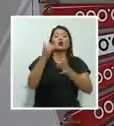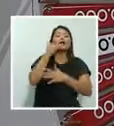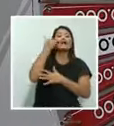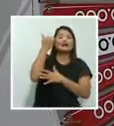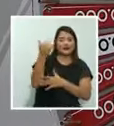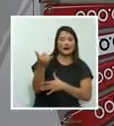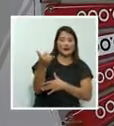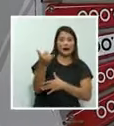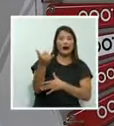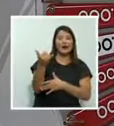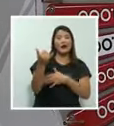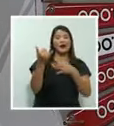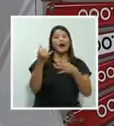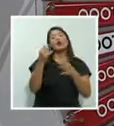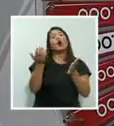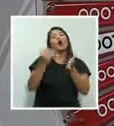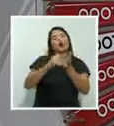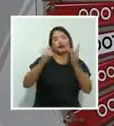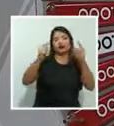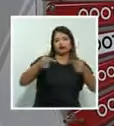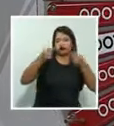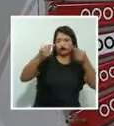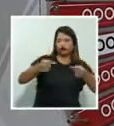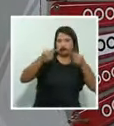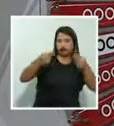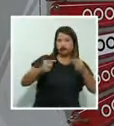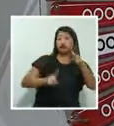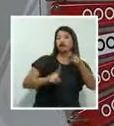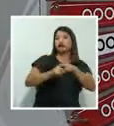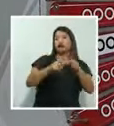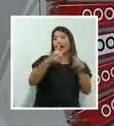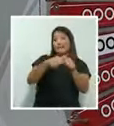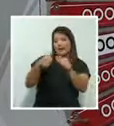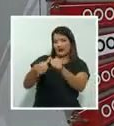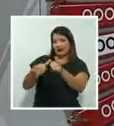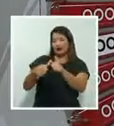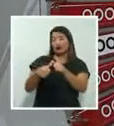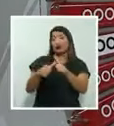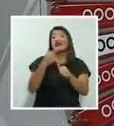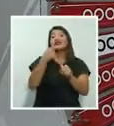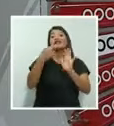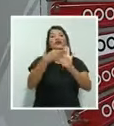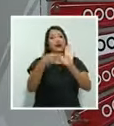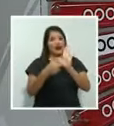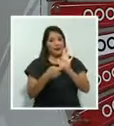telefónica o la tómbola. Recuerden que según el reglamento se pueden hacer